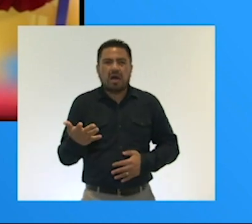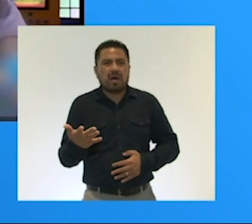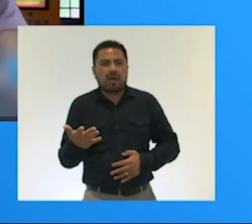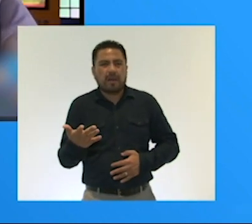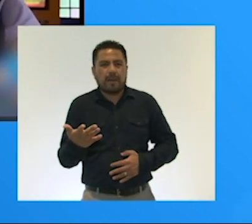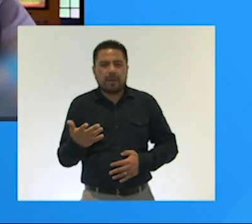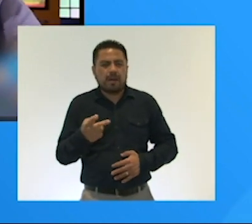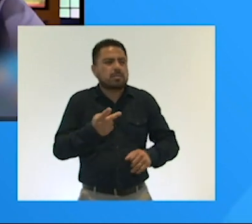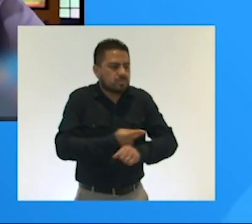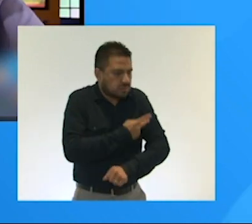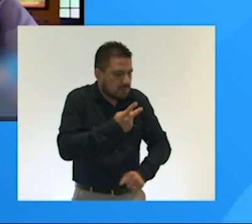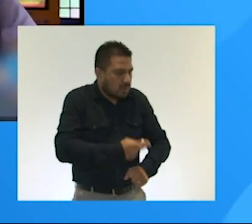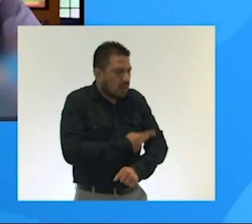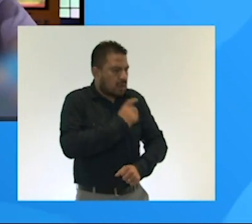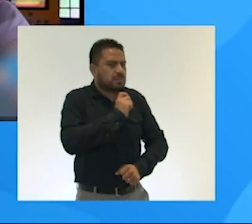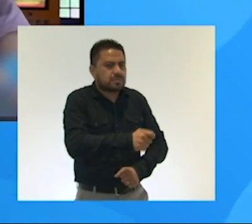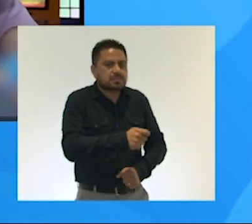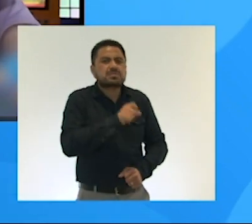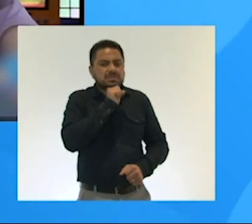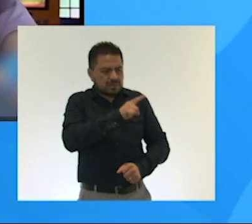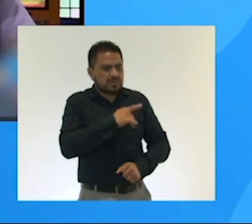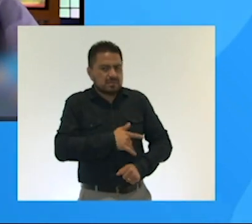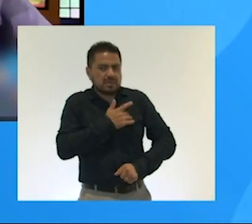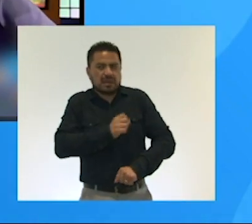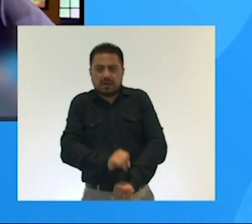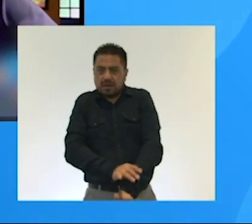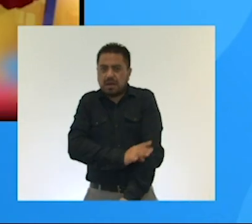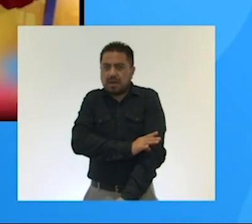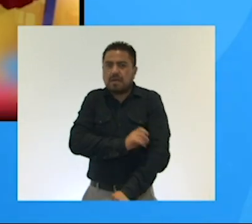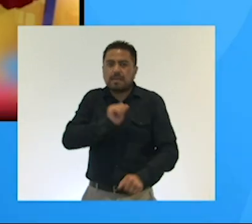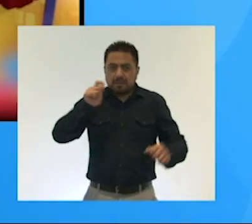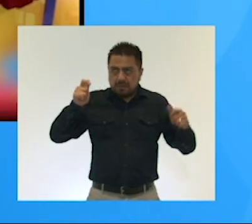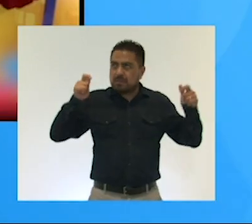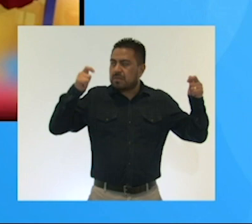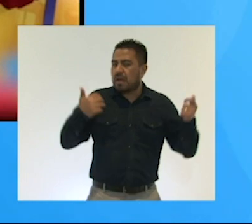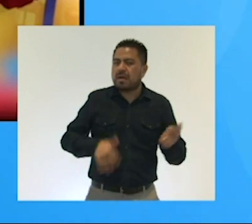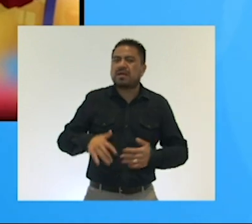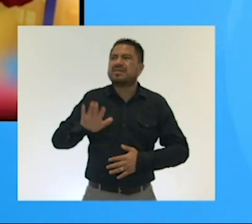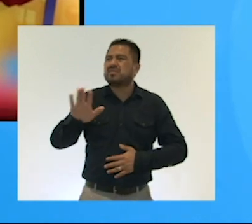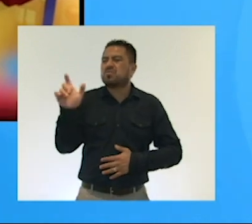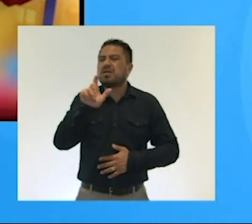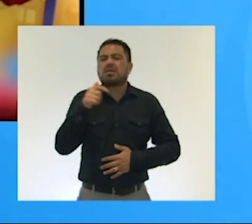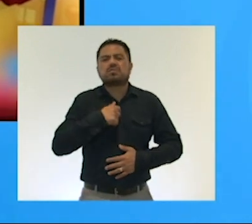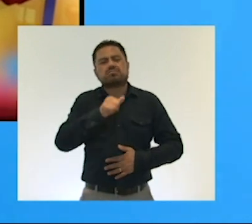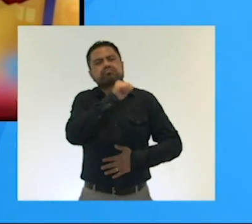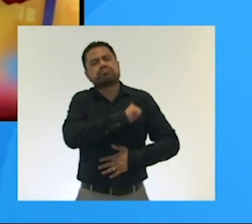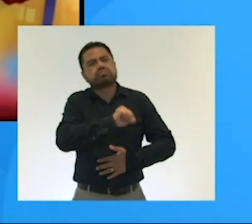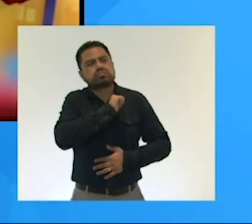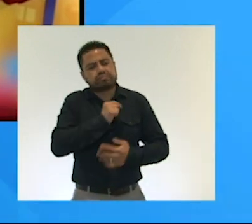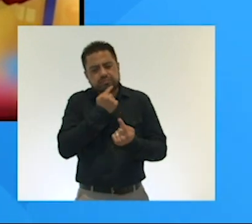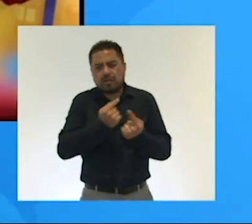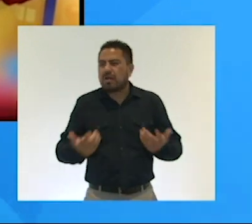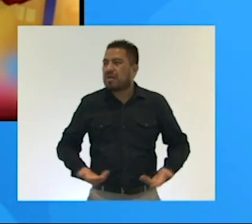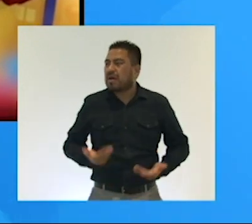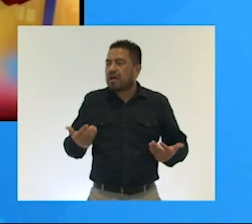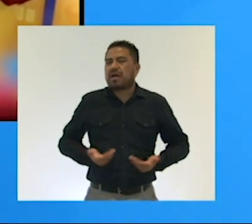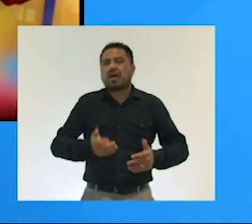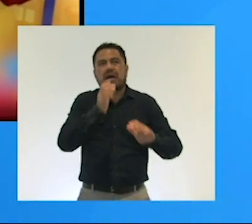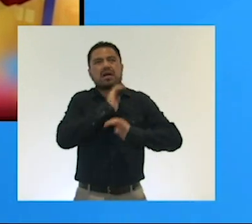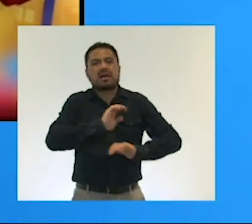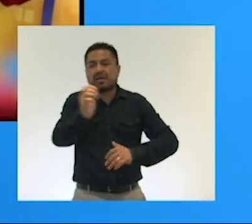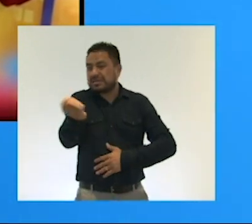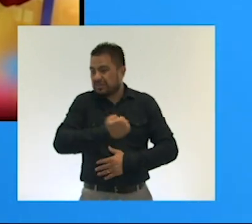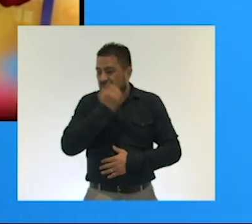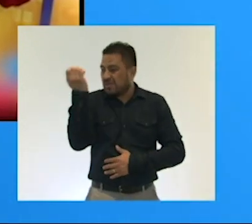¿Eh? ¿Pero qué pasa, muchacho? ¿También te dan escalofríos los mariachis? Bueno, es que cuando era niño, bailé esa canción en un show